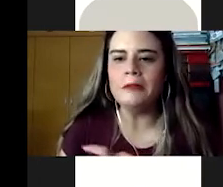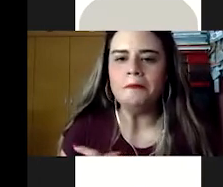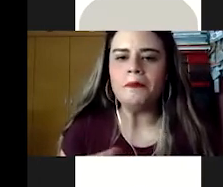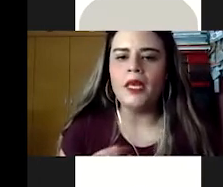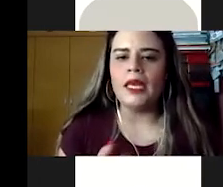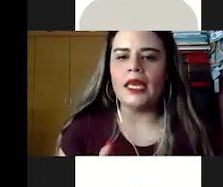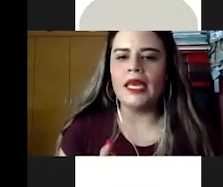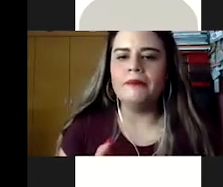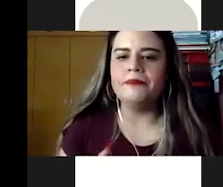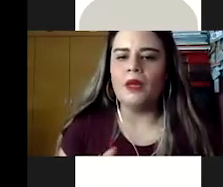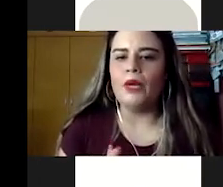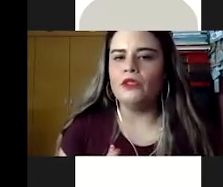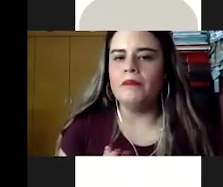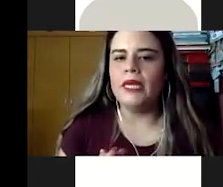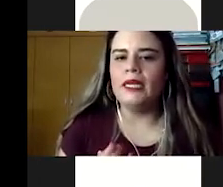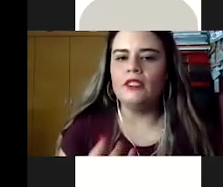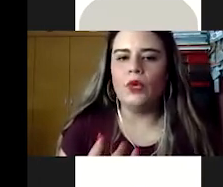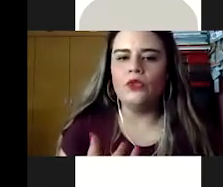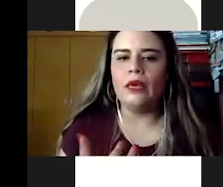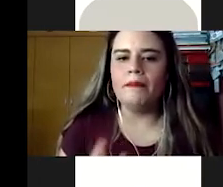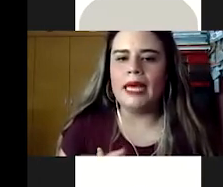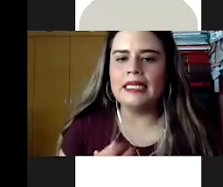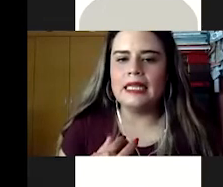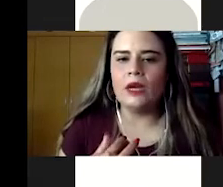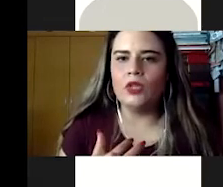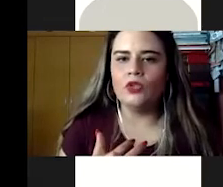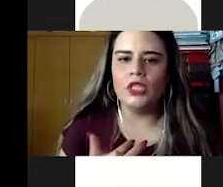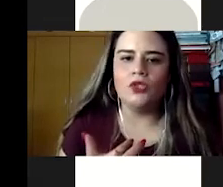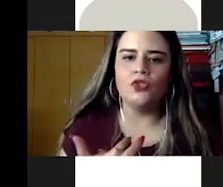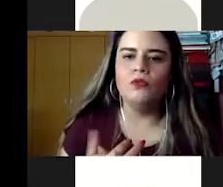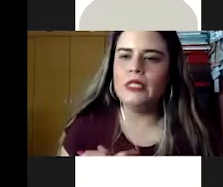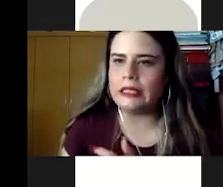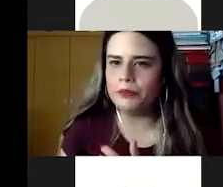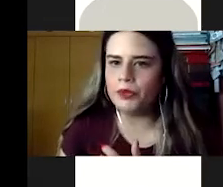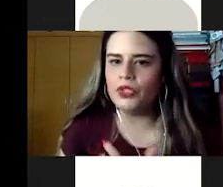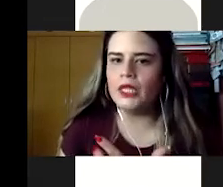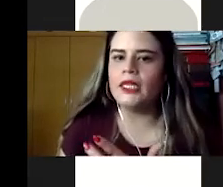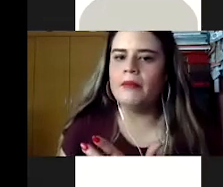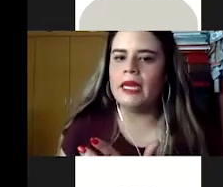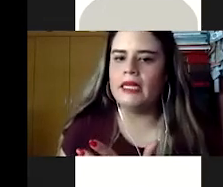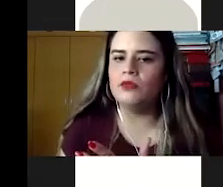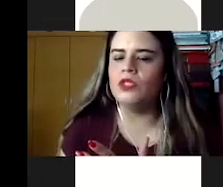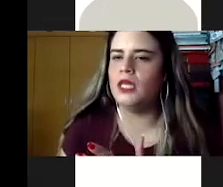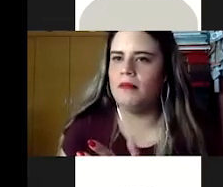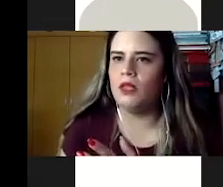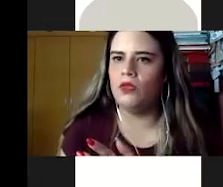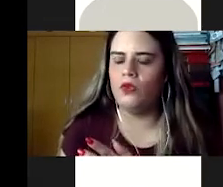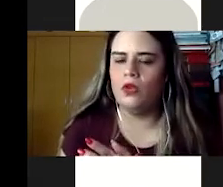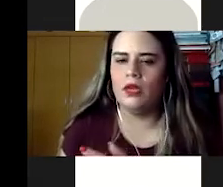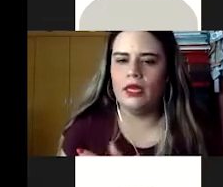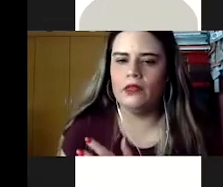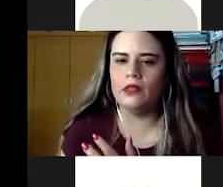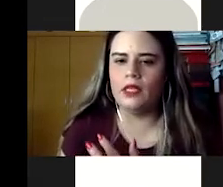funcionen. Y bueno, también les cuento que más de 400 municipios tienen mecanismos de